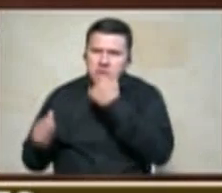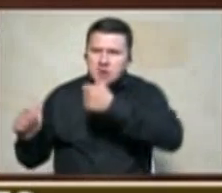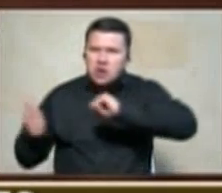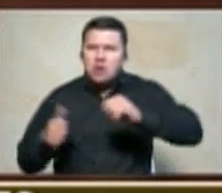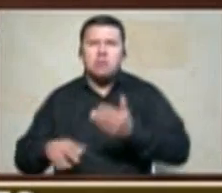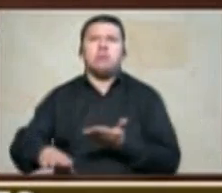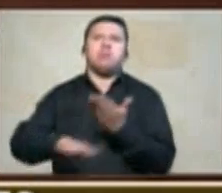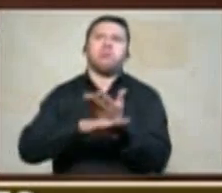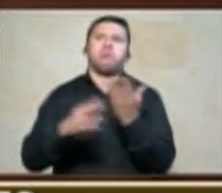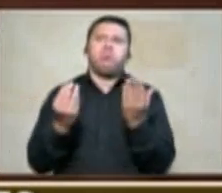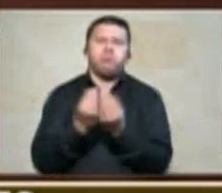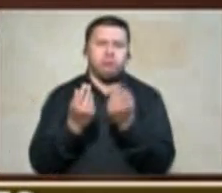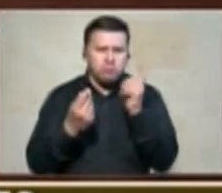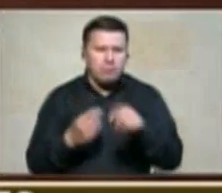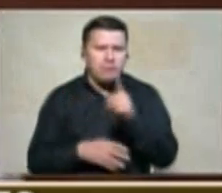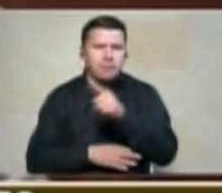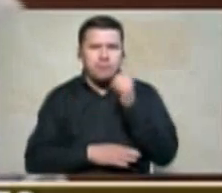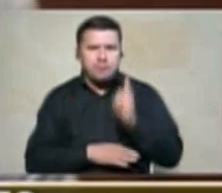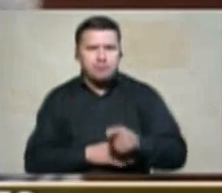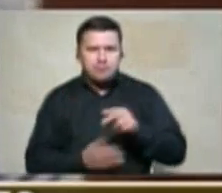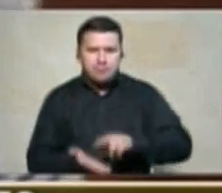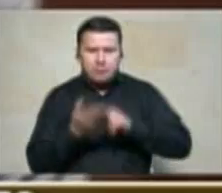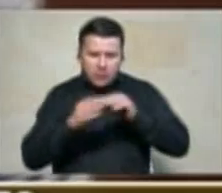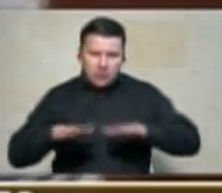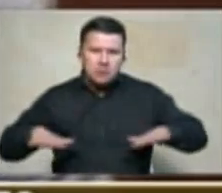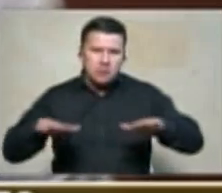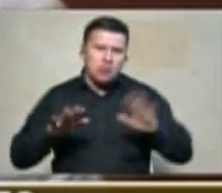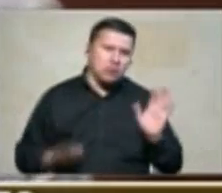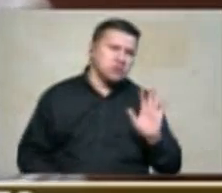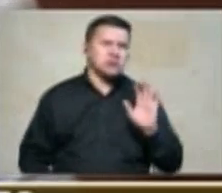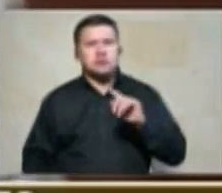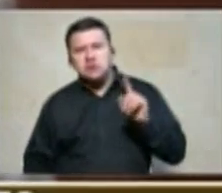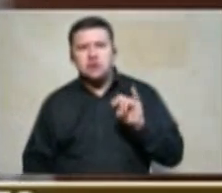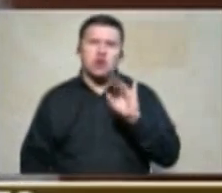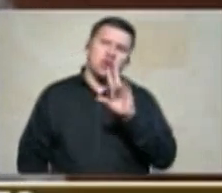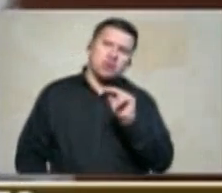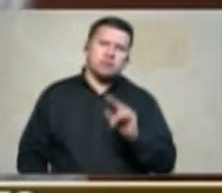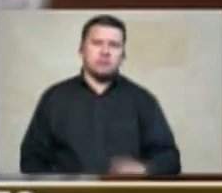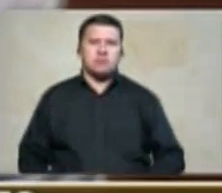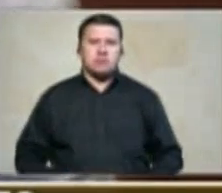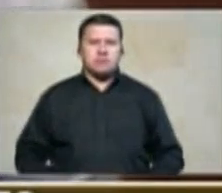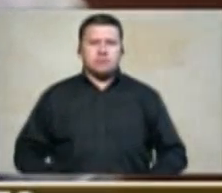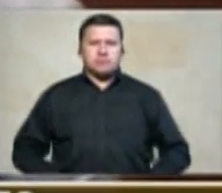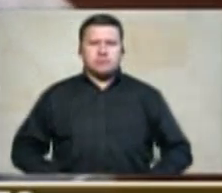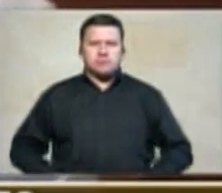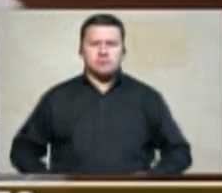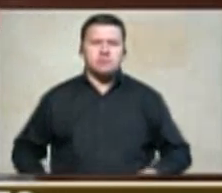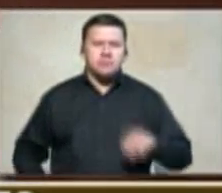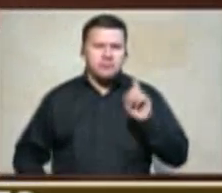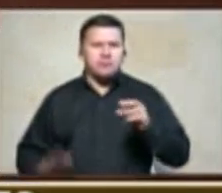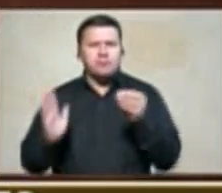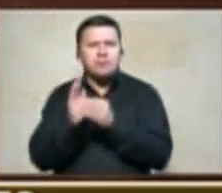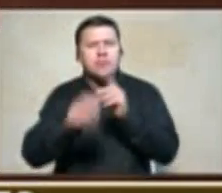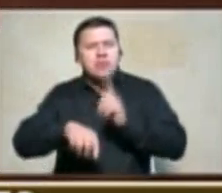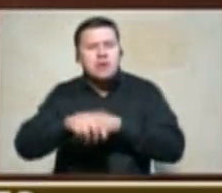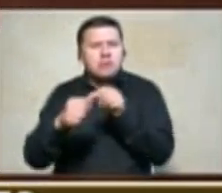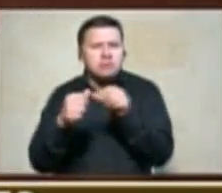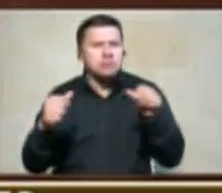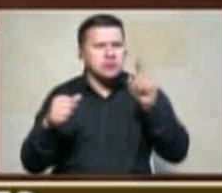una reclamación debe ir ante un juez de restitución, sí o no. También hacemos líneas de